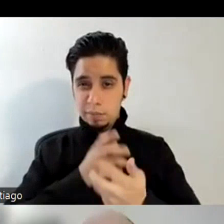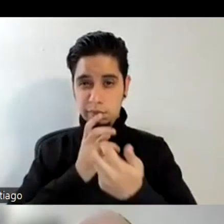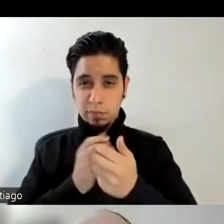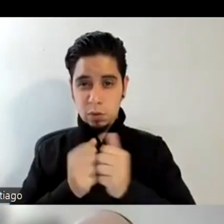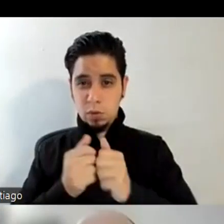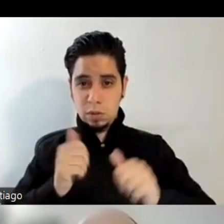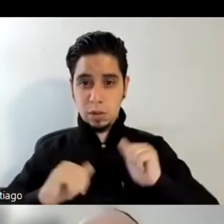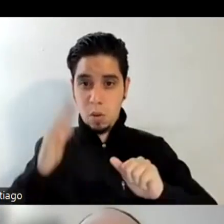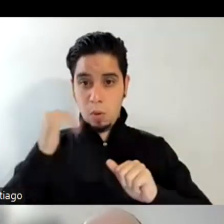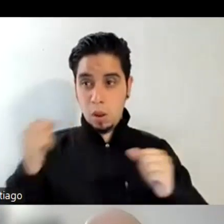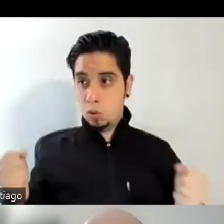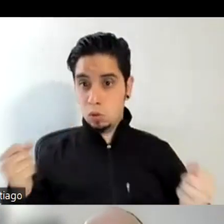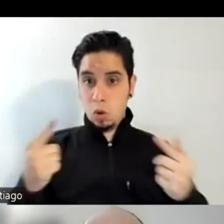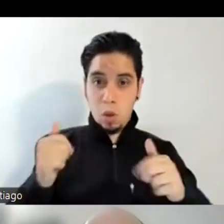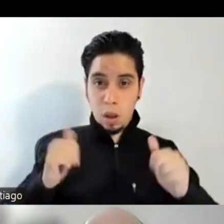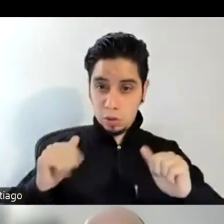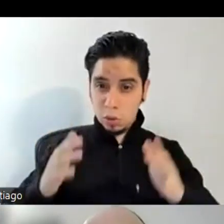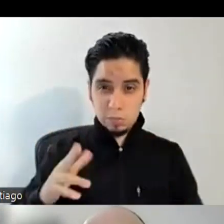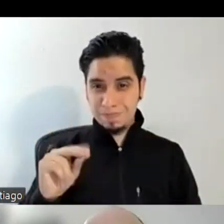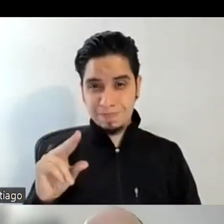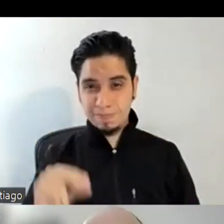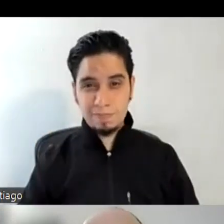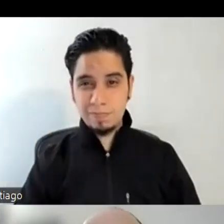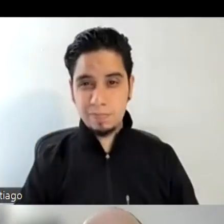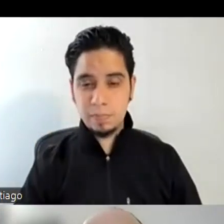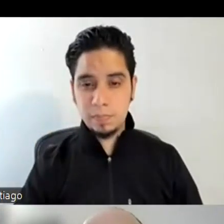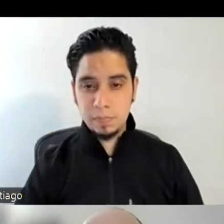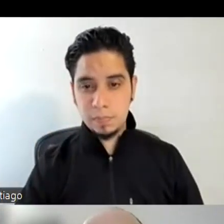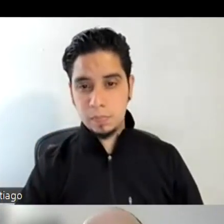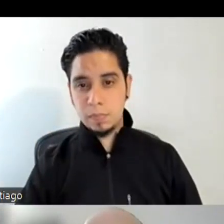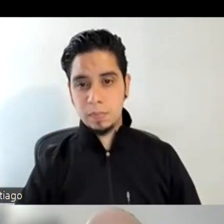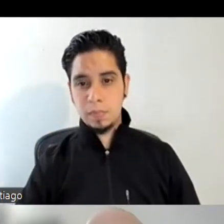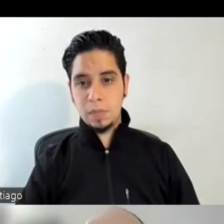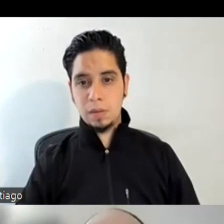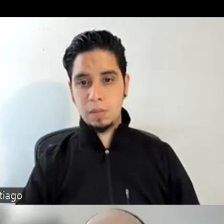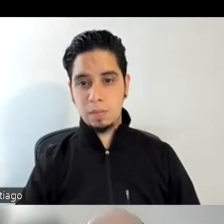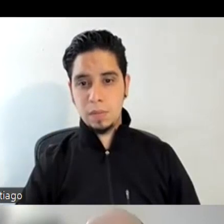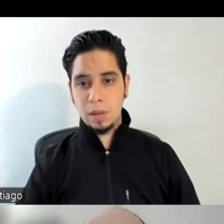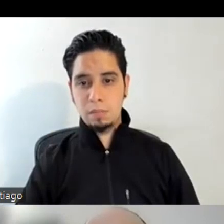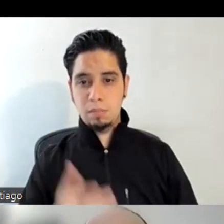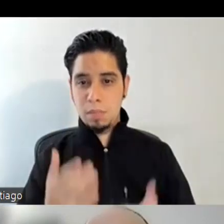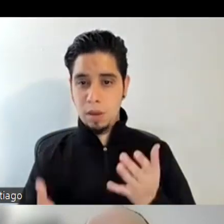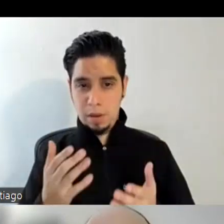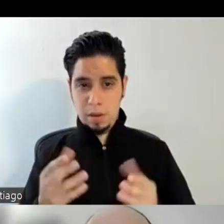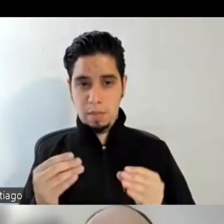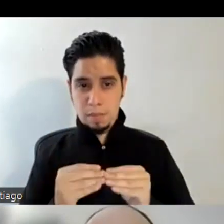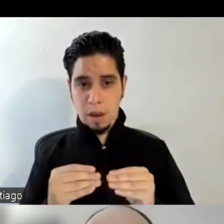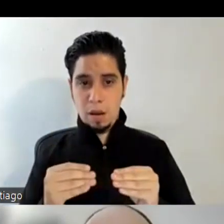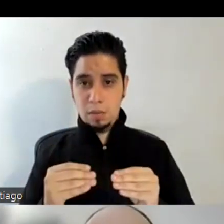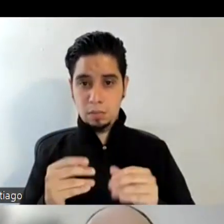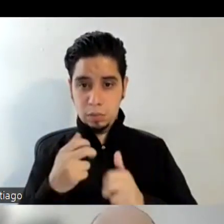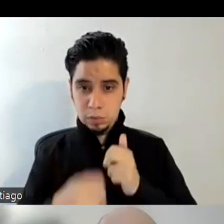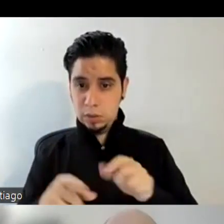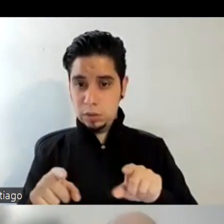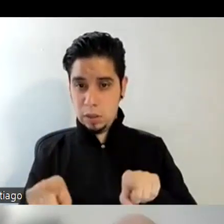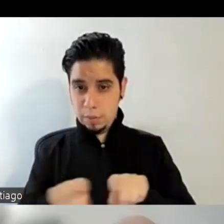puede ser actor. Uh-huh. Y de hecho es quizás el campo más difícil dentro del teatro. Y es más competitivo,